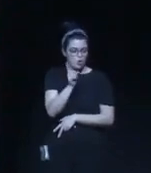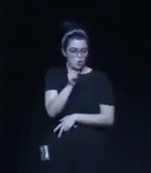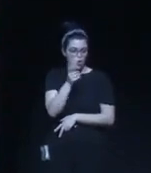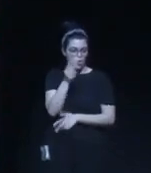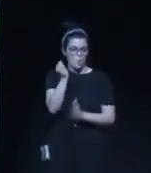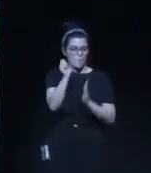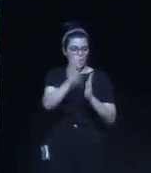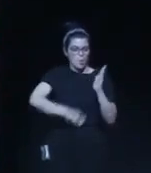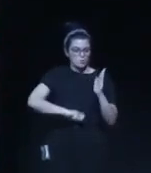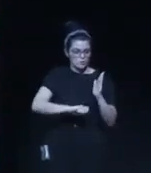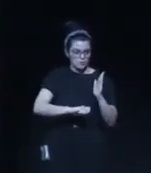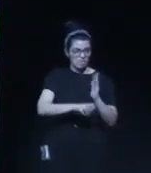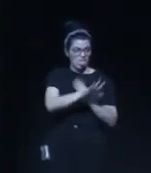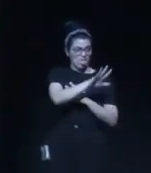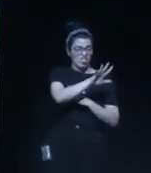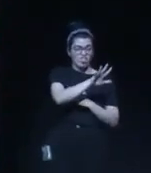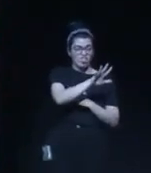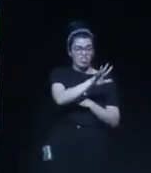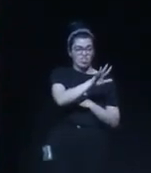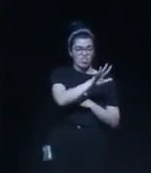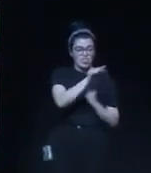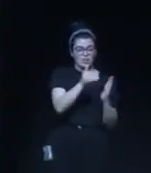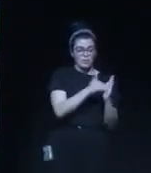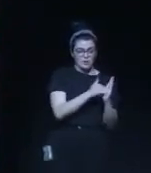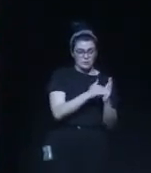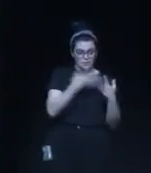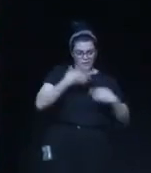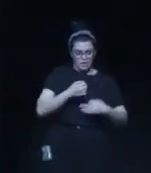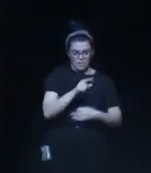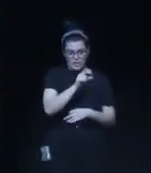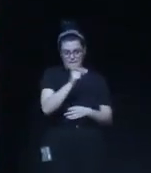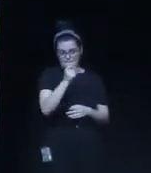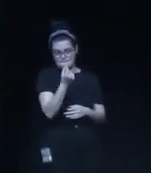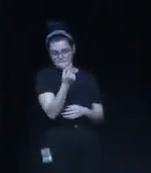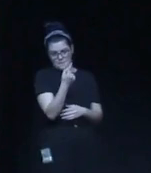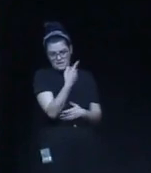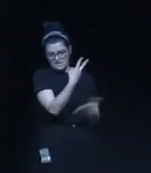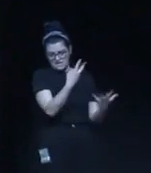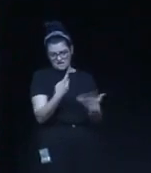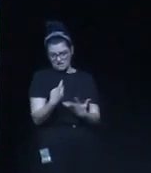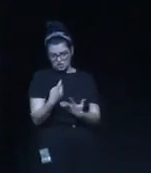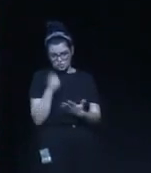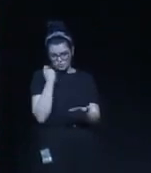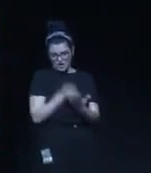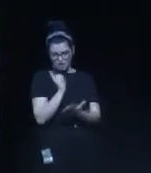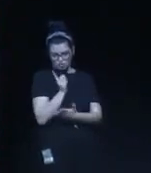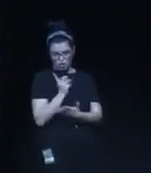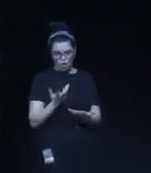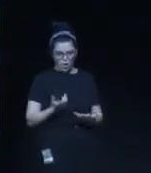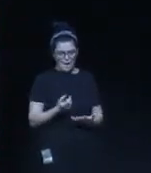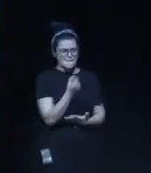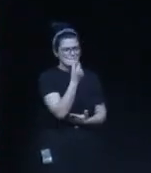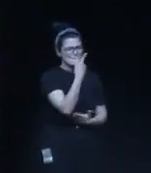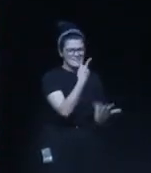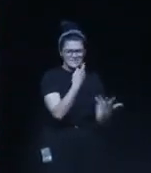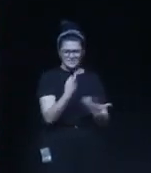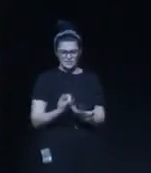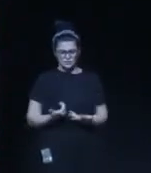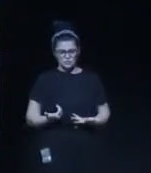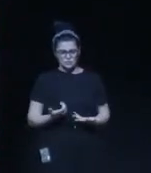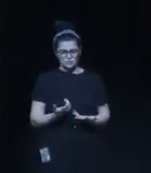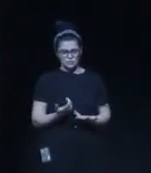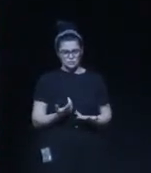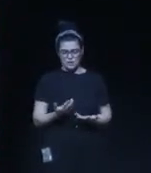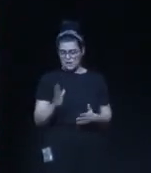que dijeron que 5.000 euros, pero que realmente habían pagado 1.600. O sea, 1.600. Y ya de los últimos